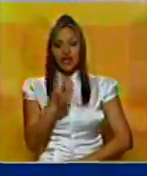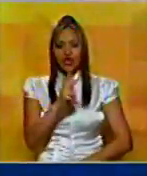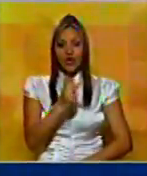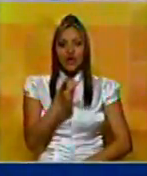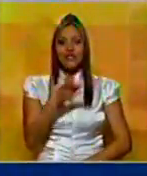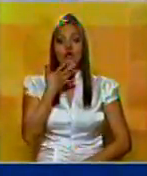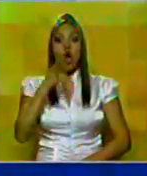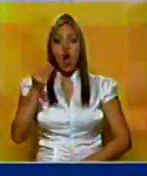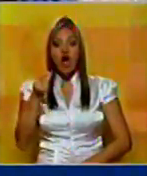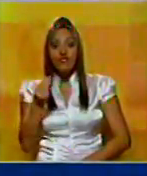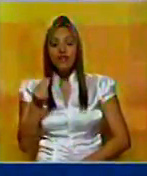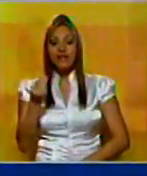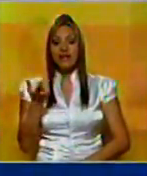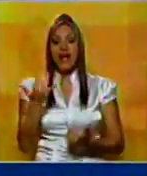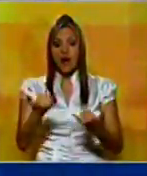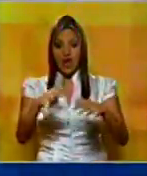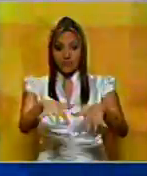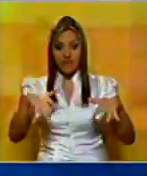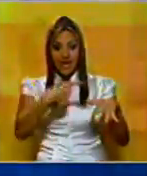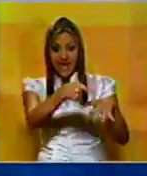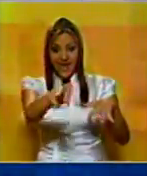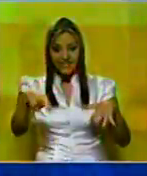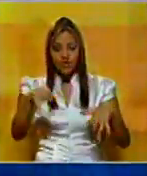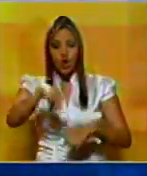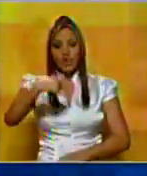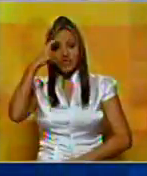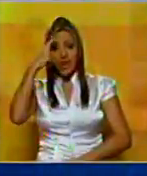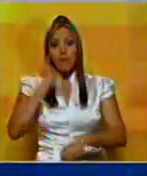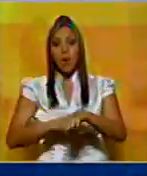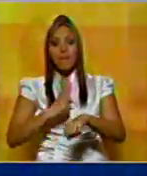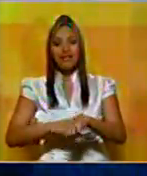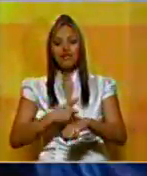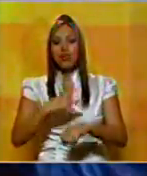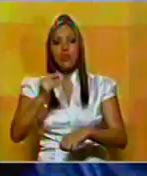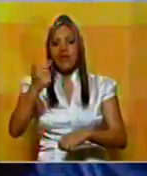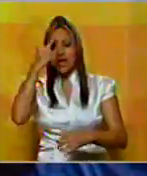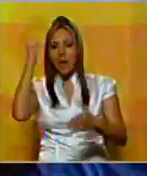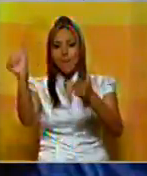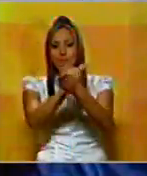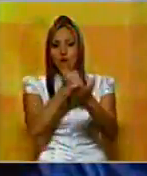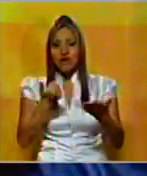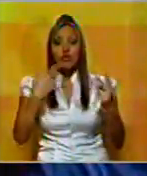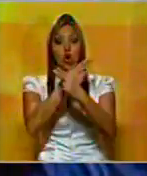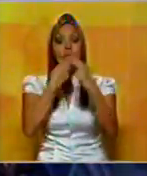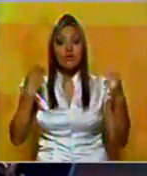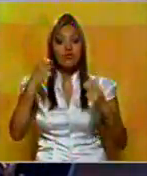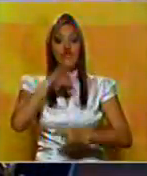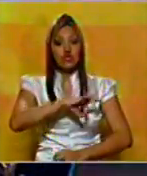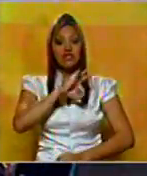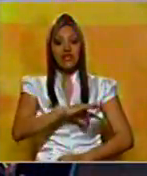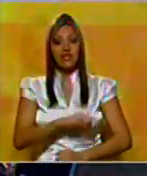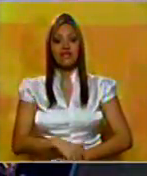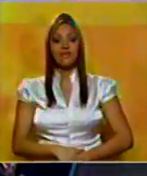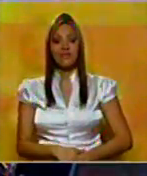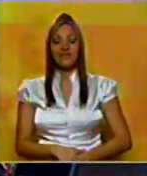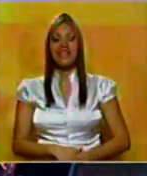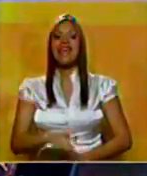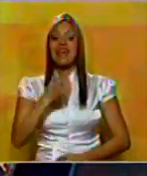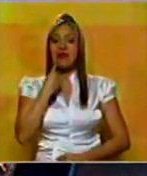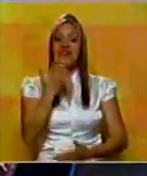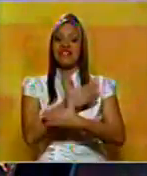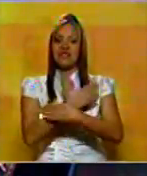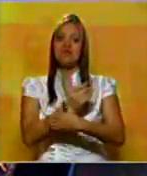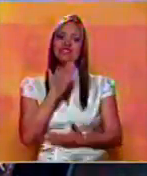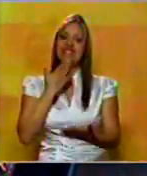estos jóvenes que harán de este día un momento imborrable, un compromiso con la sociedad. Eduardo,